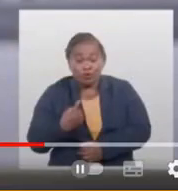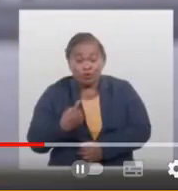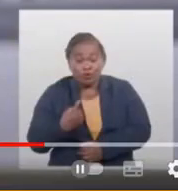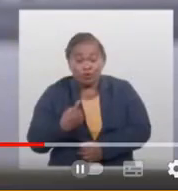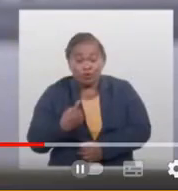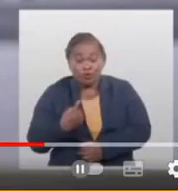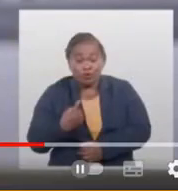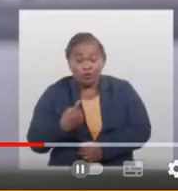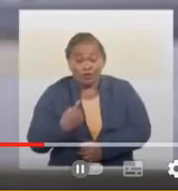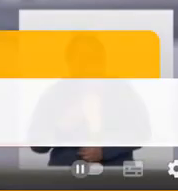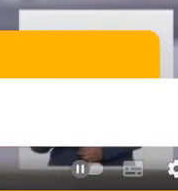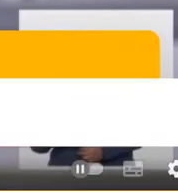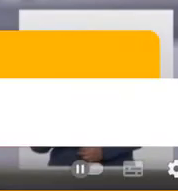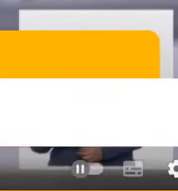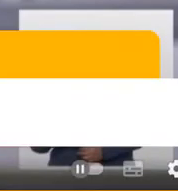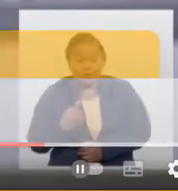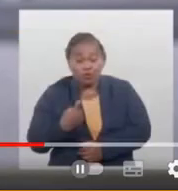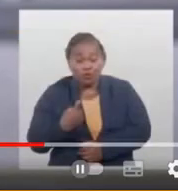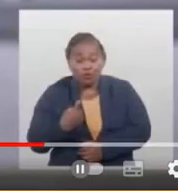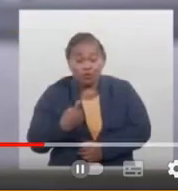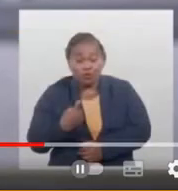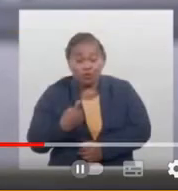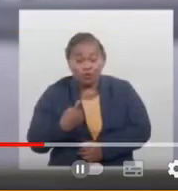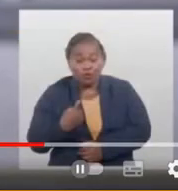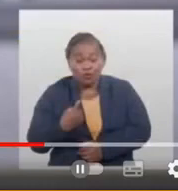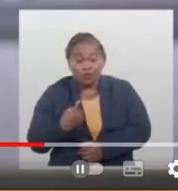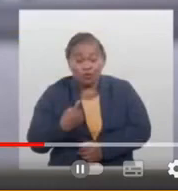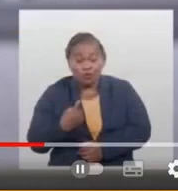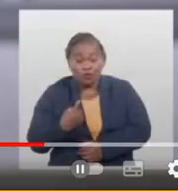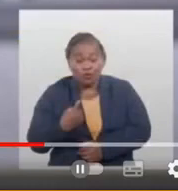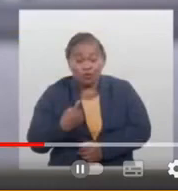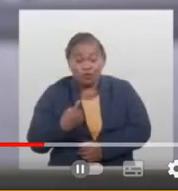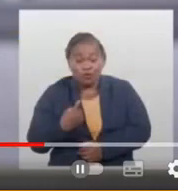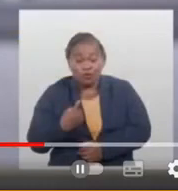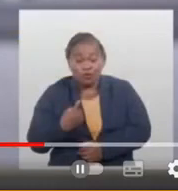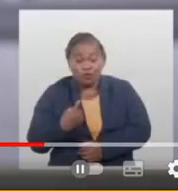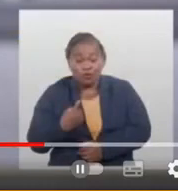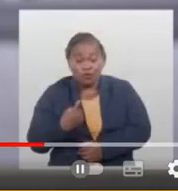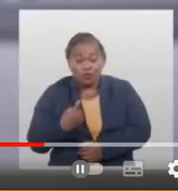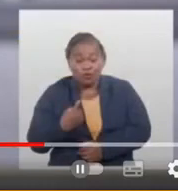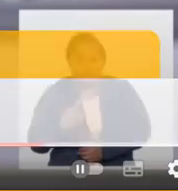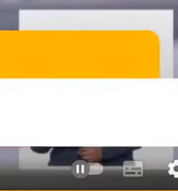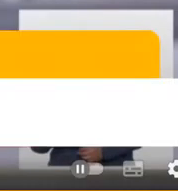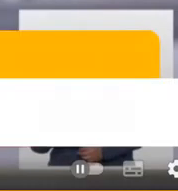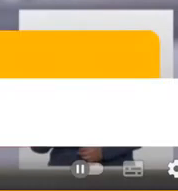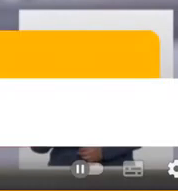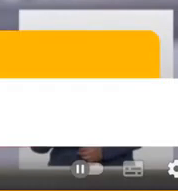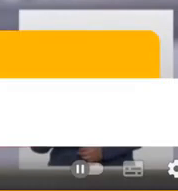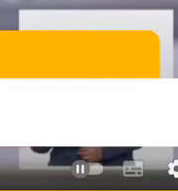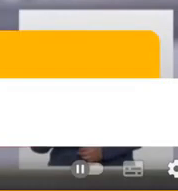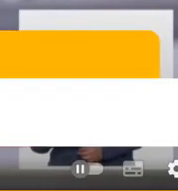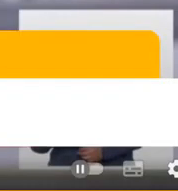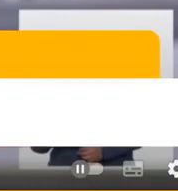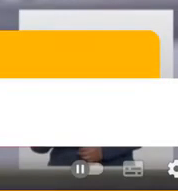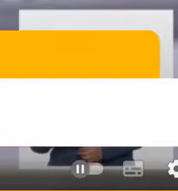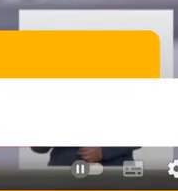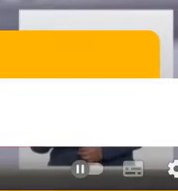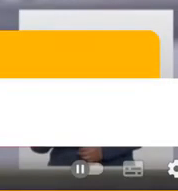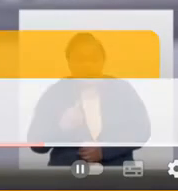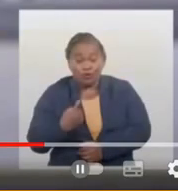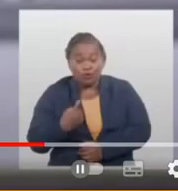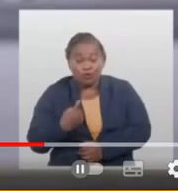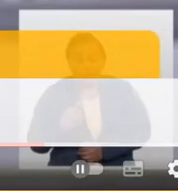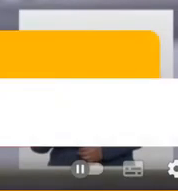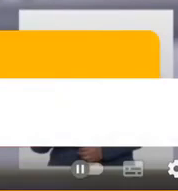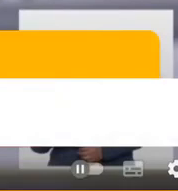Eso es ilegal. Bueno, esto es lo que voy a decir. Así mismo. Y el que sepa que eso está pasando y se calle y sea cómplice, no solamente está